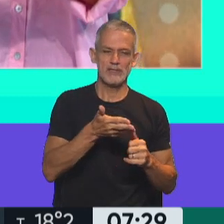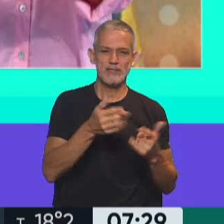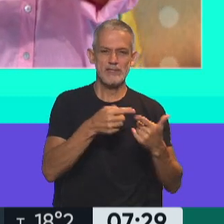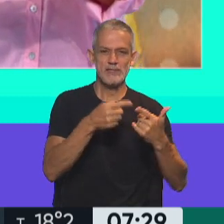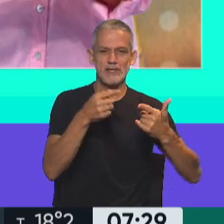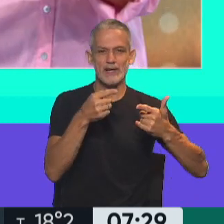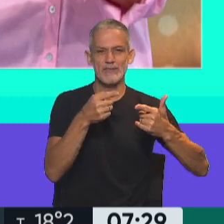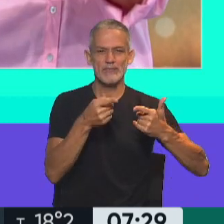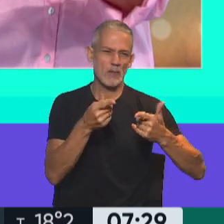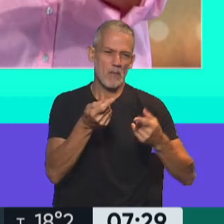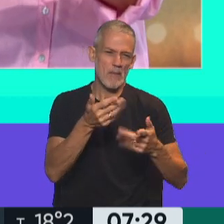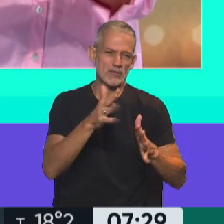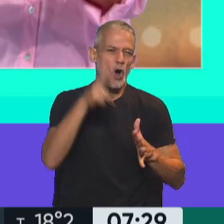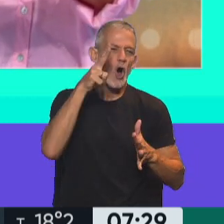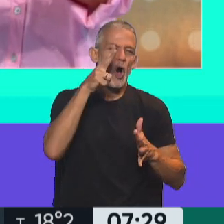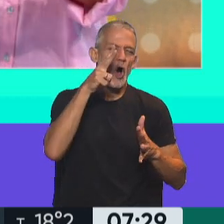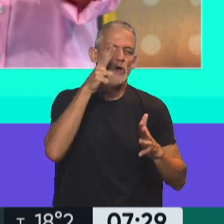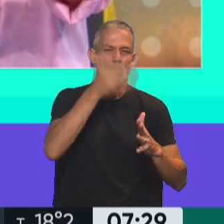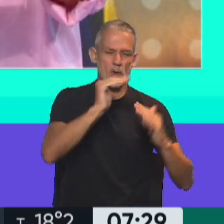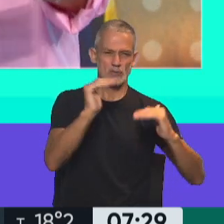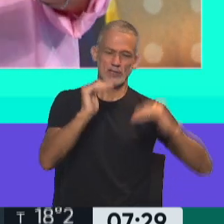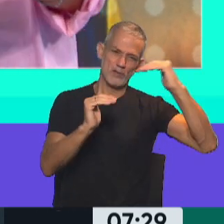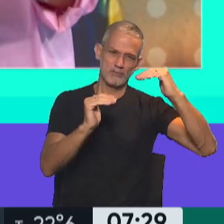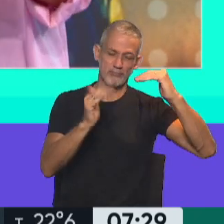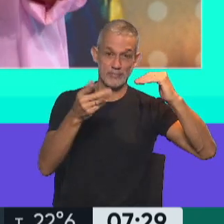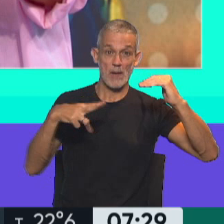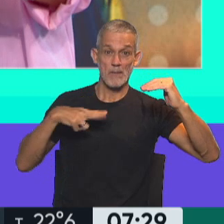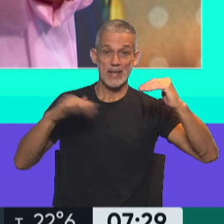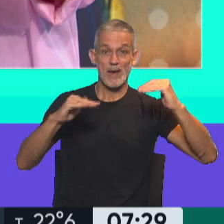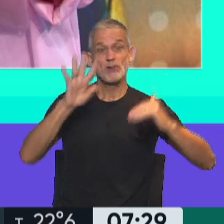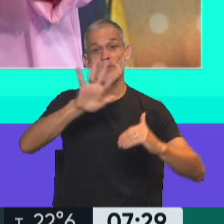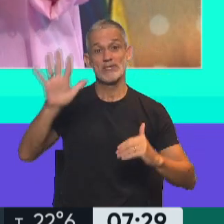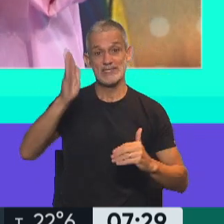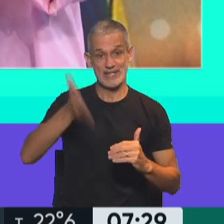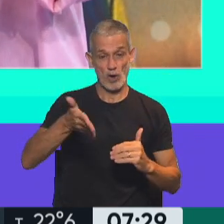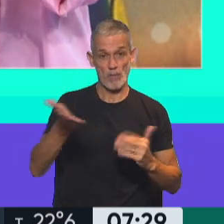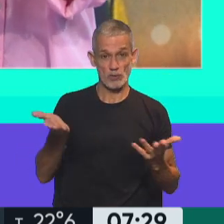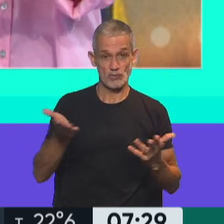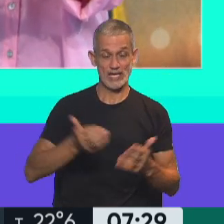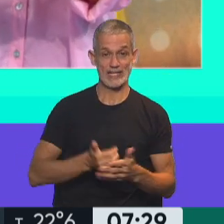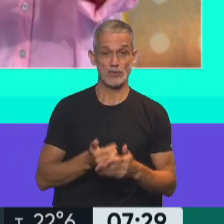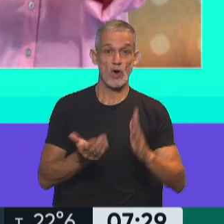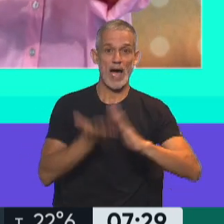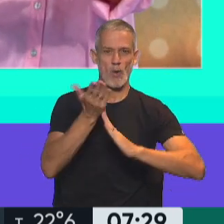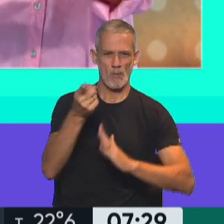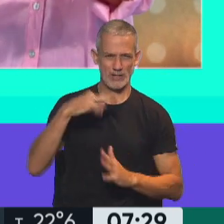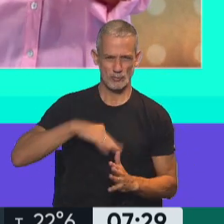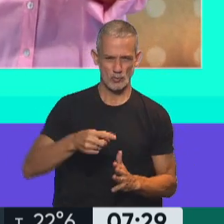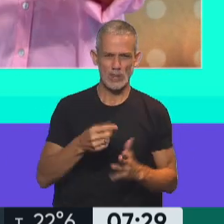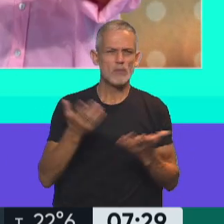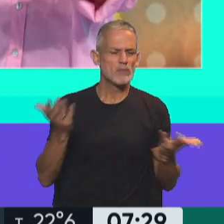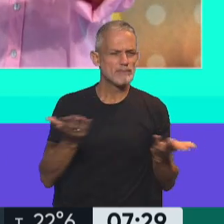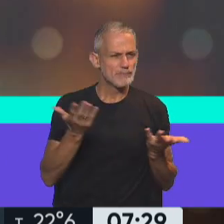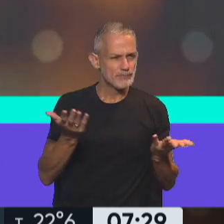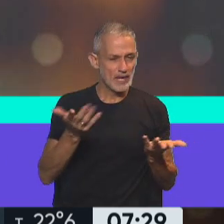es decir, casi más de 8 puntos por encima. En el sector privado, 55% sí. fue el aumento. Pero, ¿qué